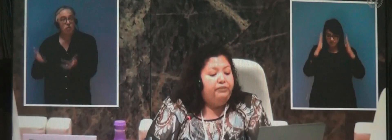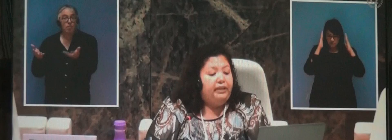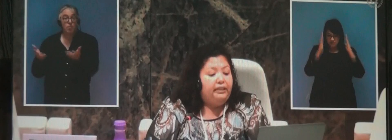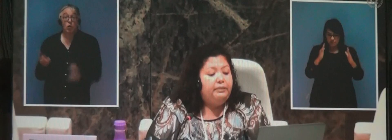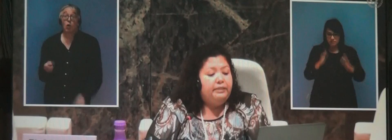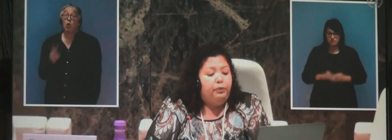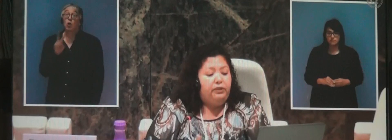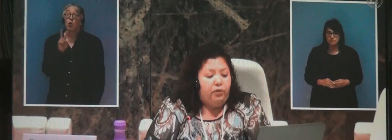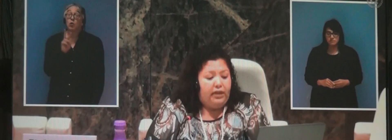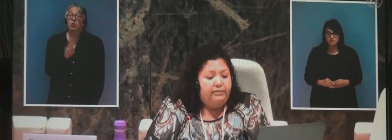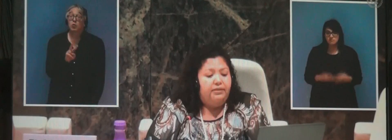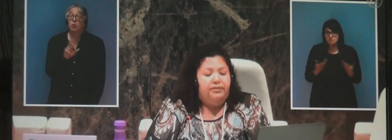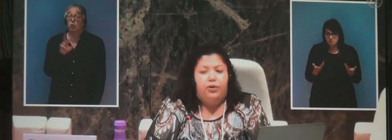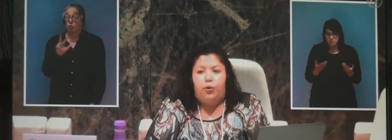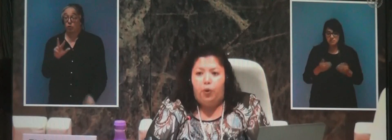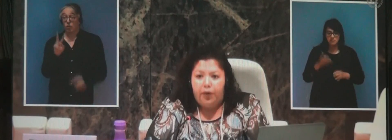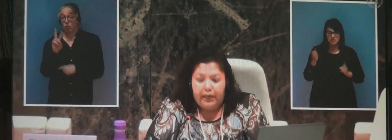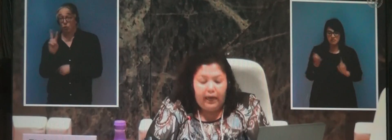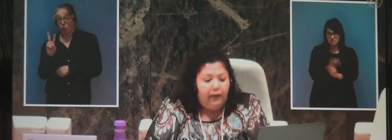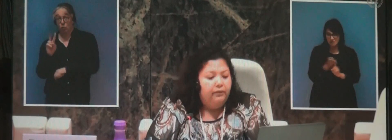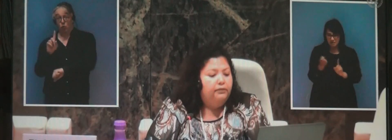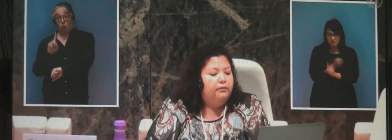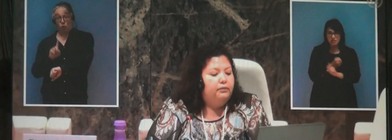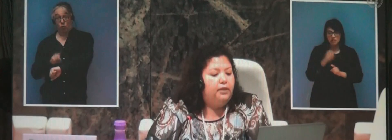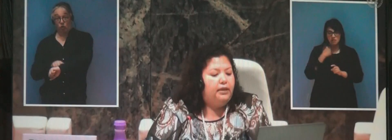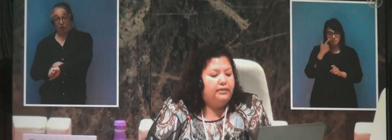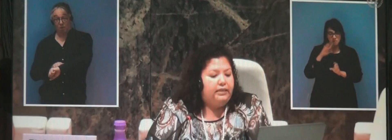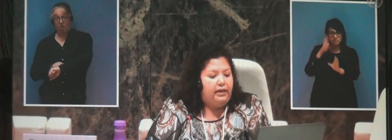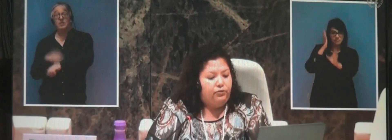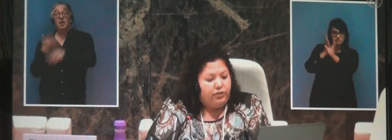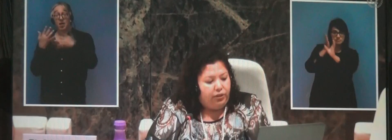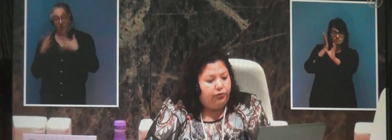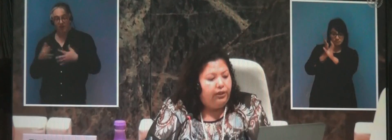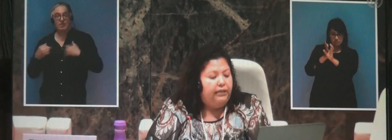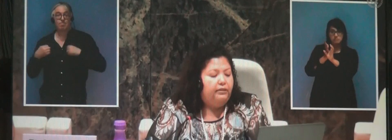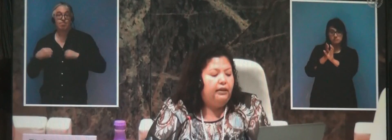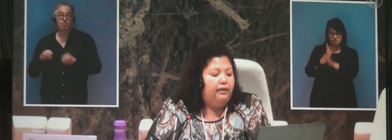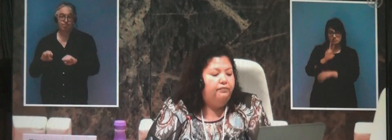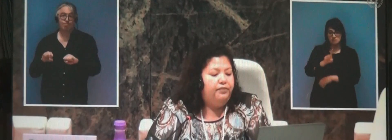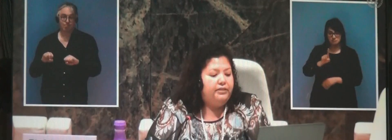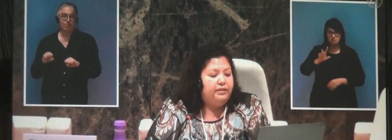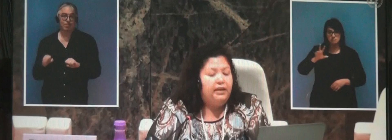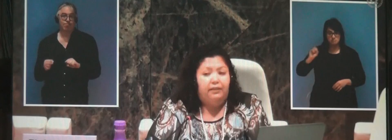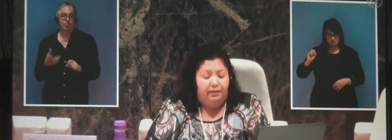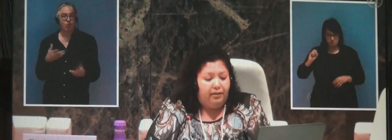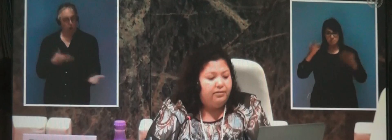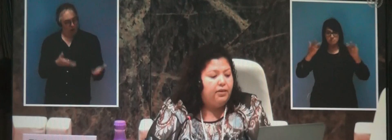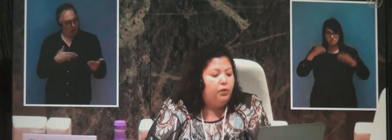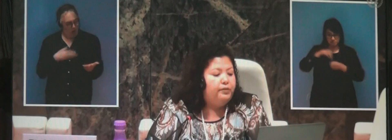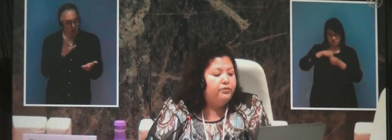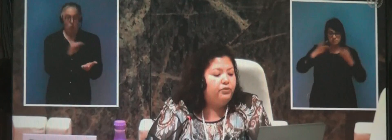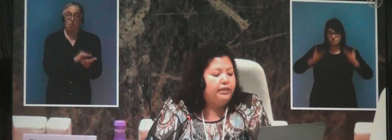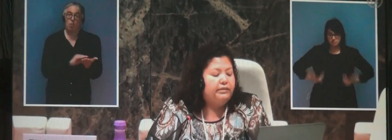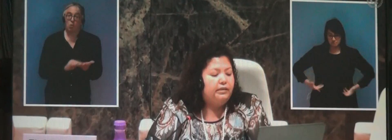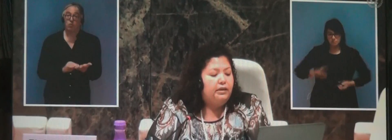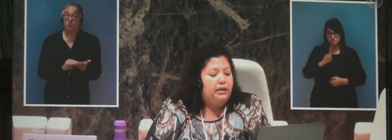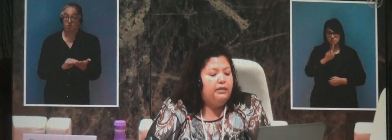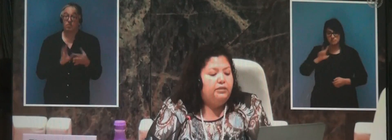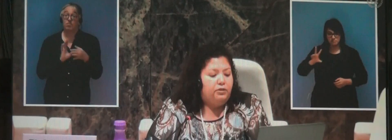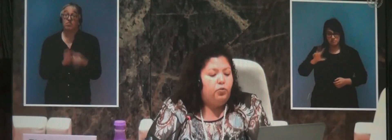por diferentes tipos de violencia psicológica, en este caso 130, física 35